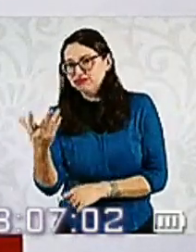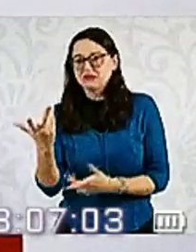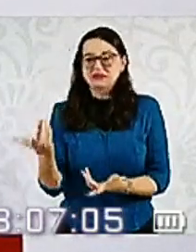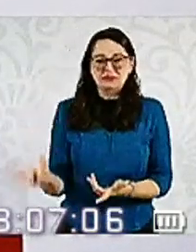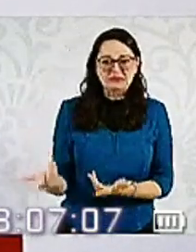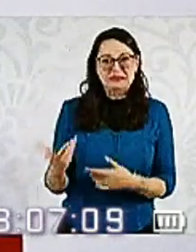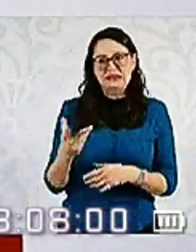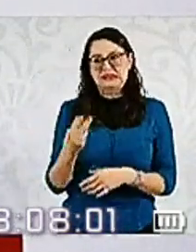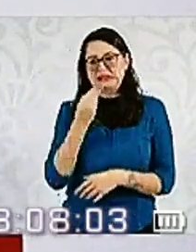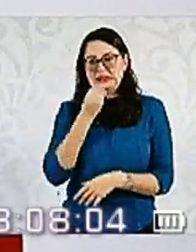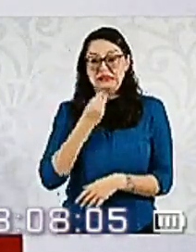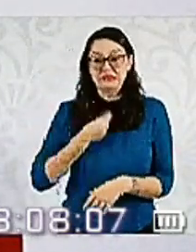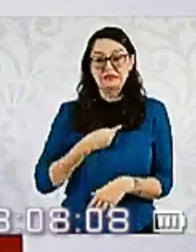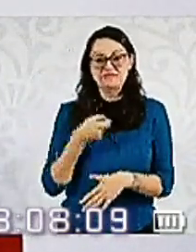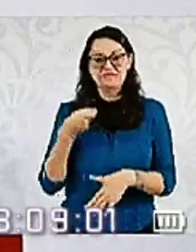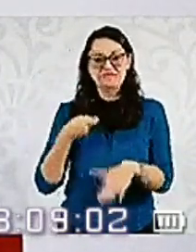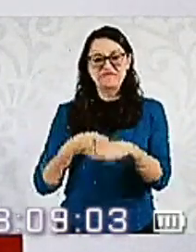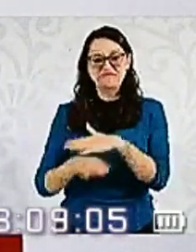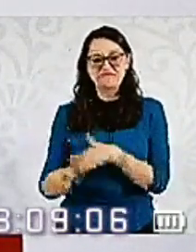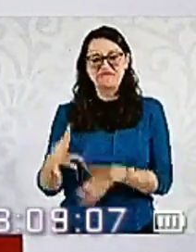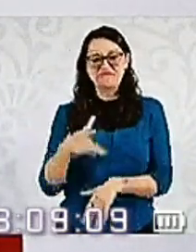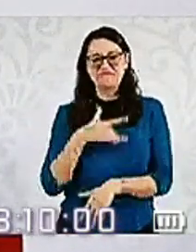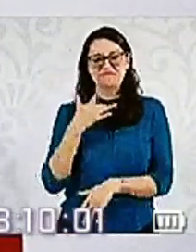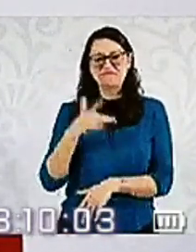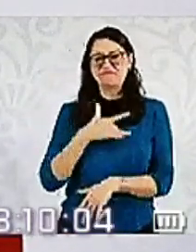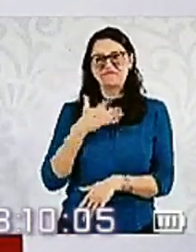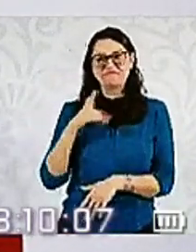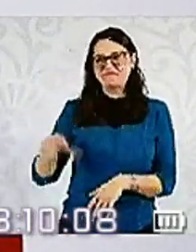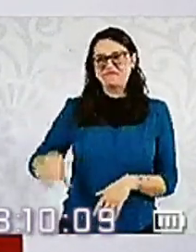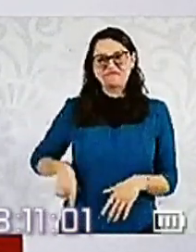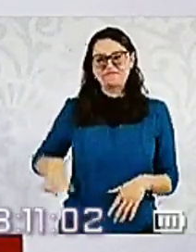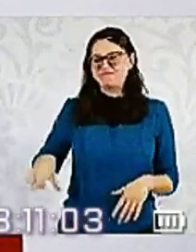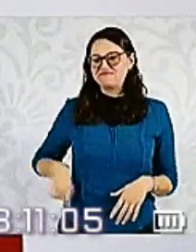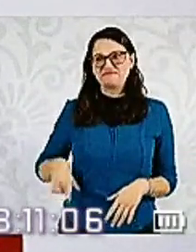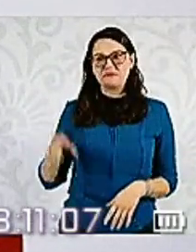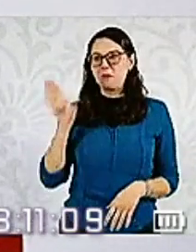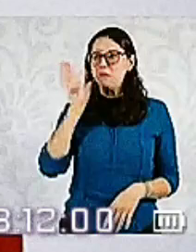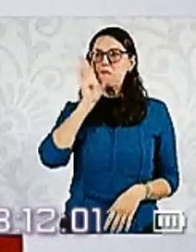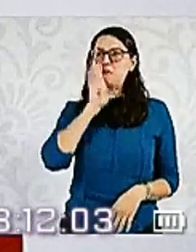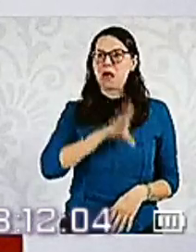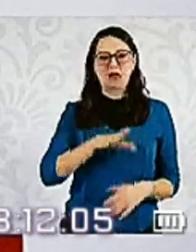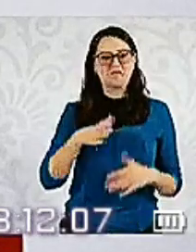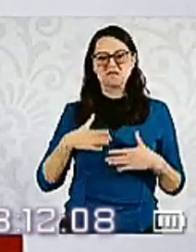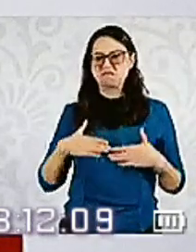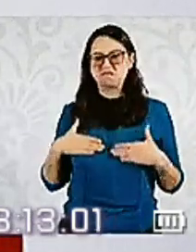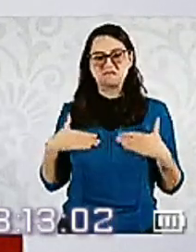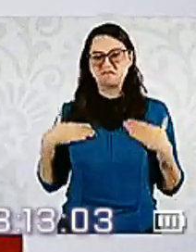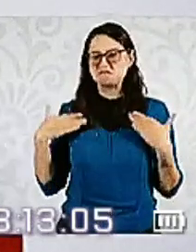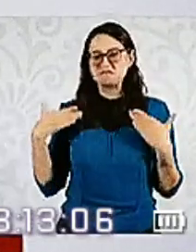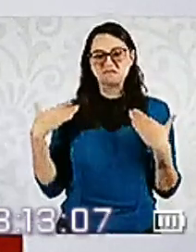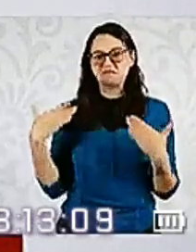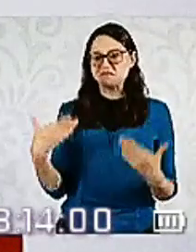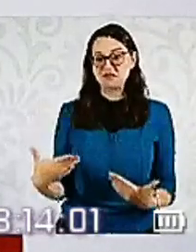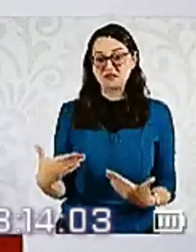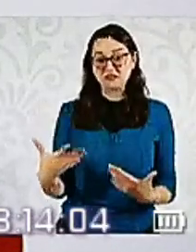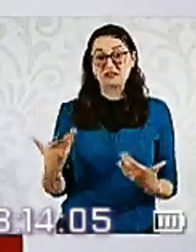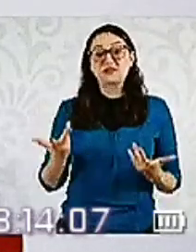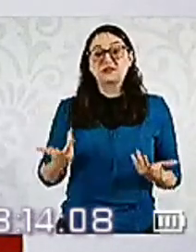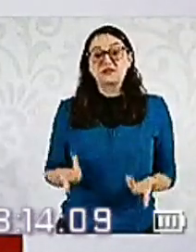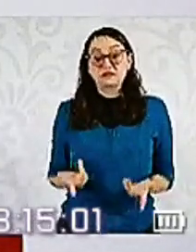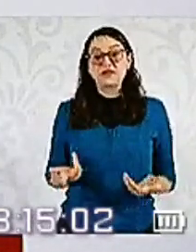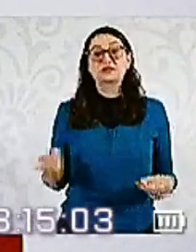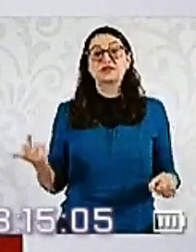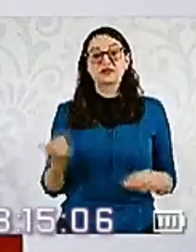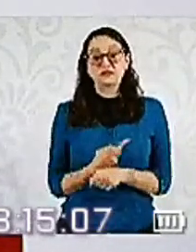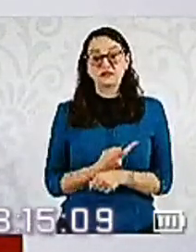moche, pues la gente empieza a perder la confianza en el gobierno, ¿no? Y al perder la confianza en el gobierno también recurre a él menos